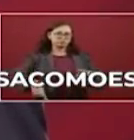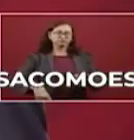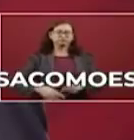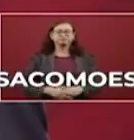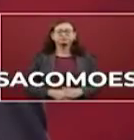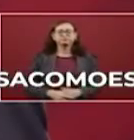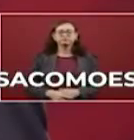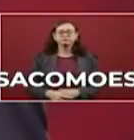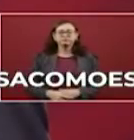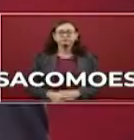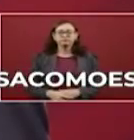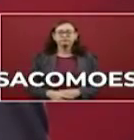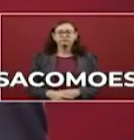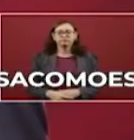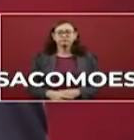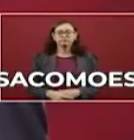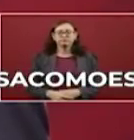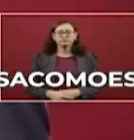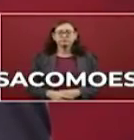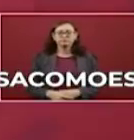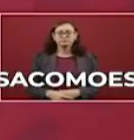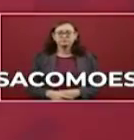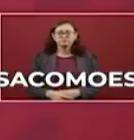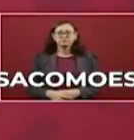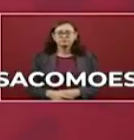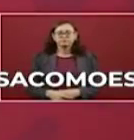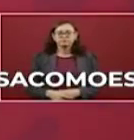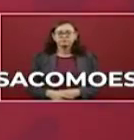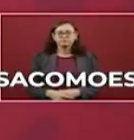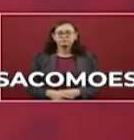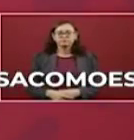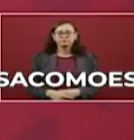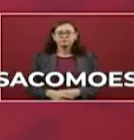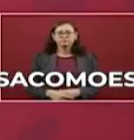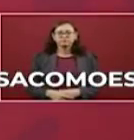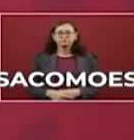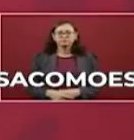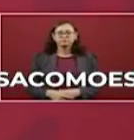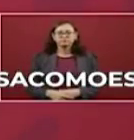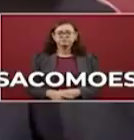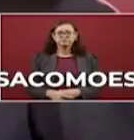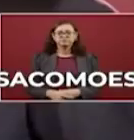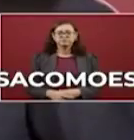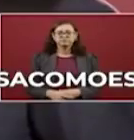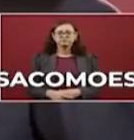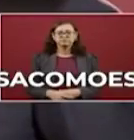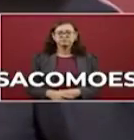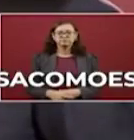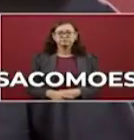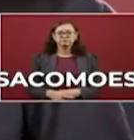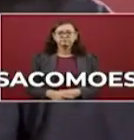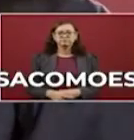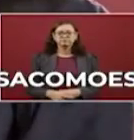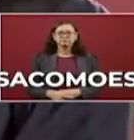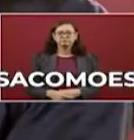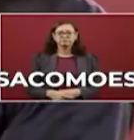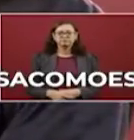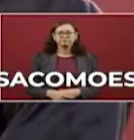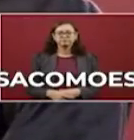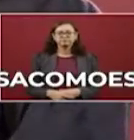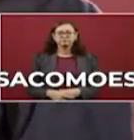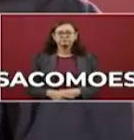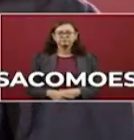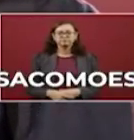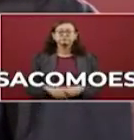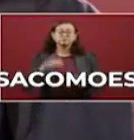ponerlo allí donde esos mensajes lleguen, básicamente. Hablaron de la ética que dice regirá la comunicación y que buscan que los ciudadanos mexicanos